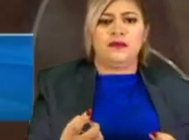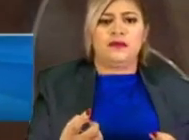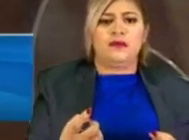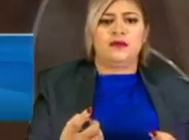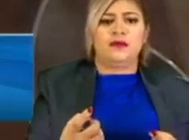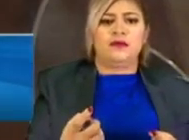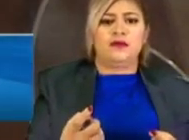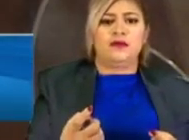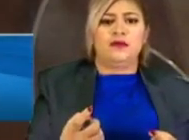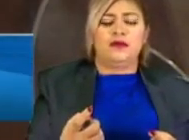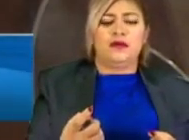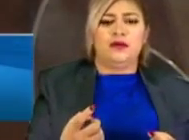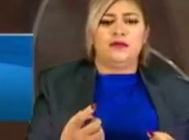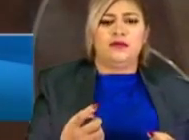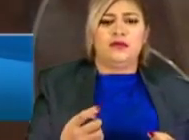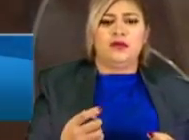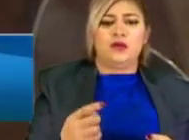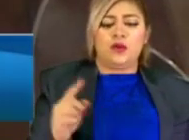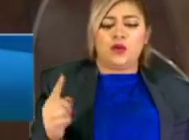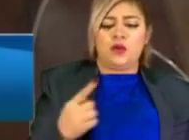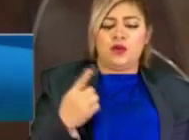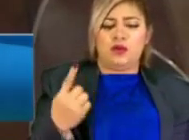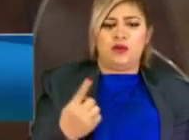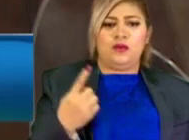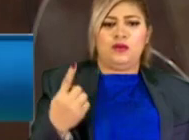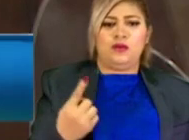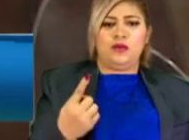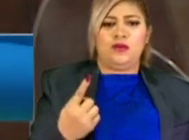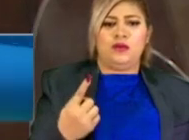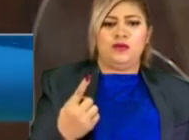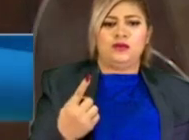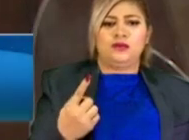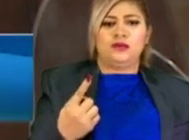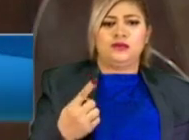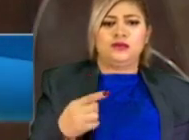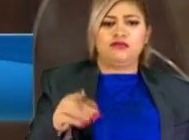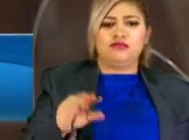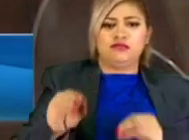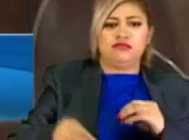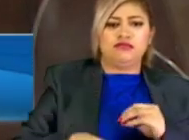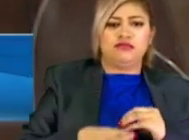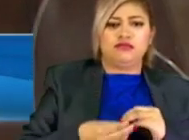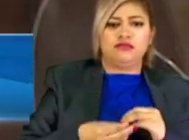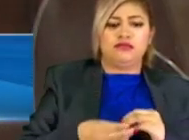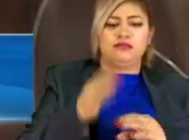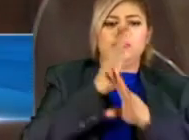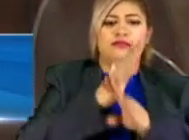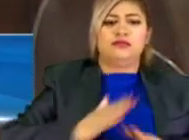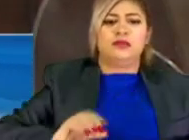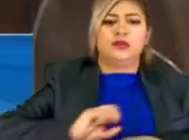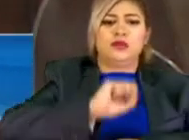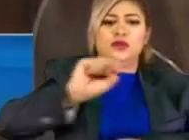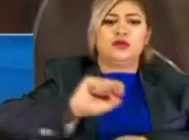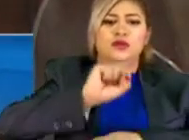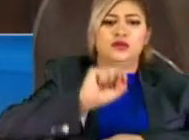sostenido, único en la región, que contribuye a mantener la paz social en el país.